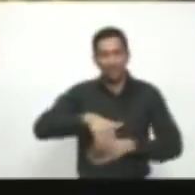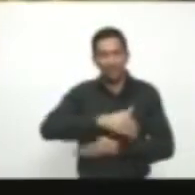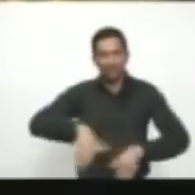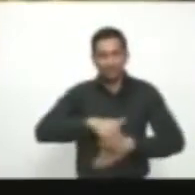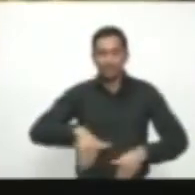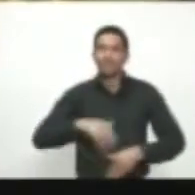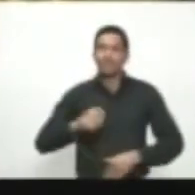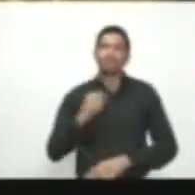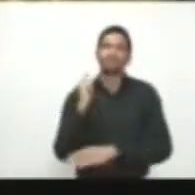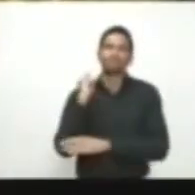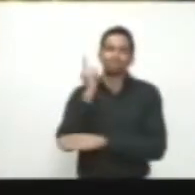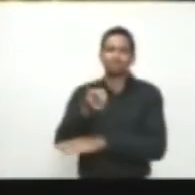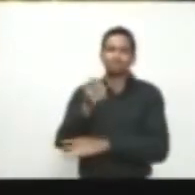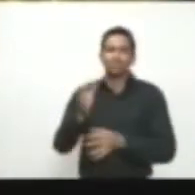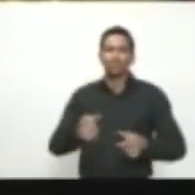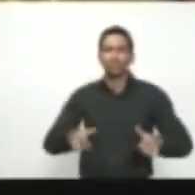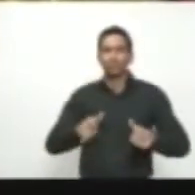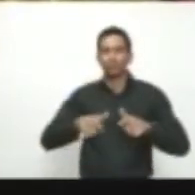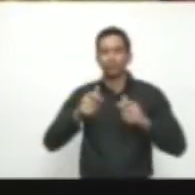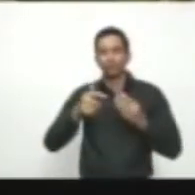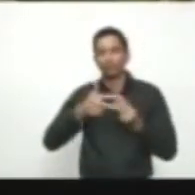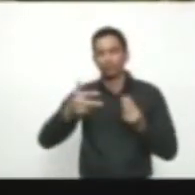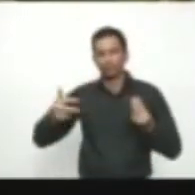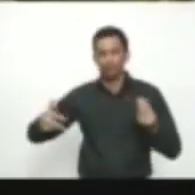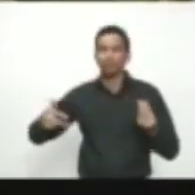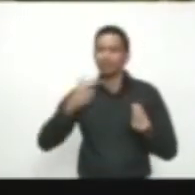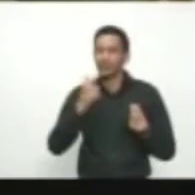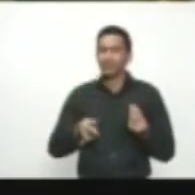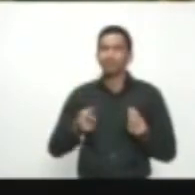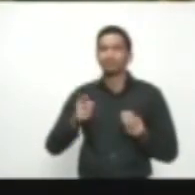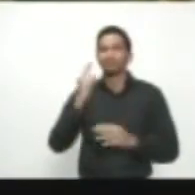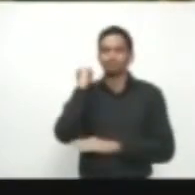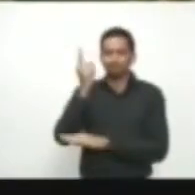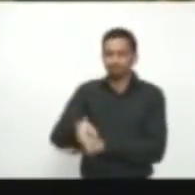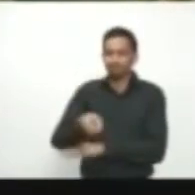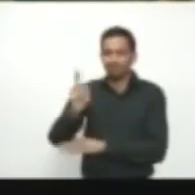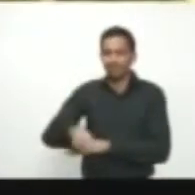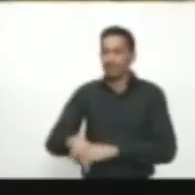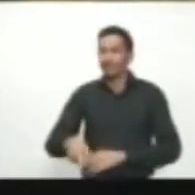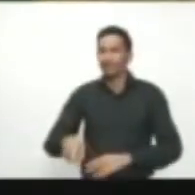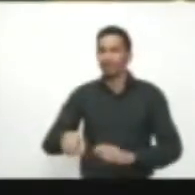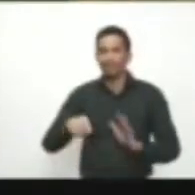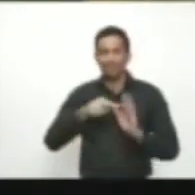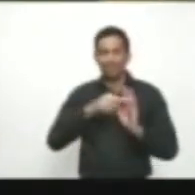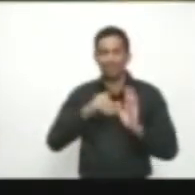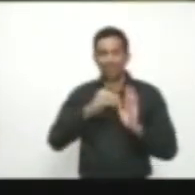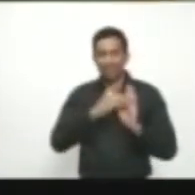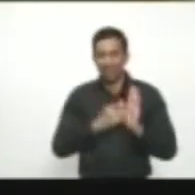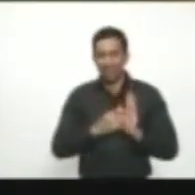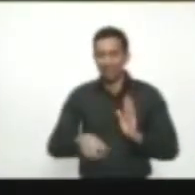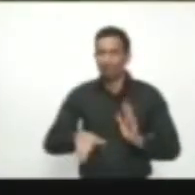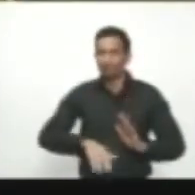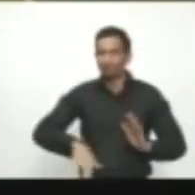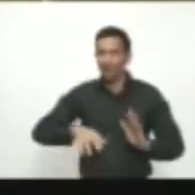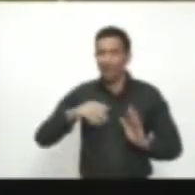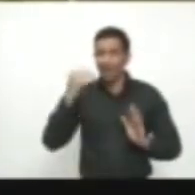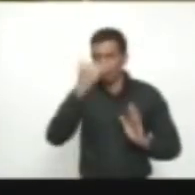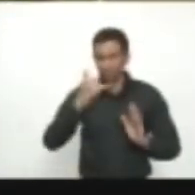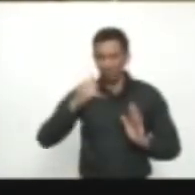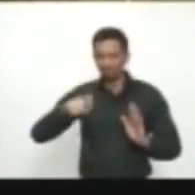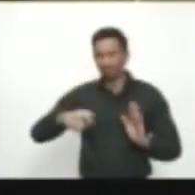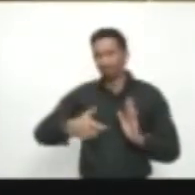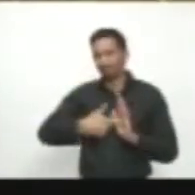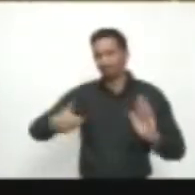Constitucional, logrando que esta fallara a su favor y dejara así sin efecto el decreto de zonas azules y todos los